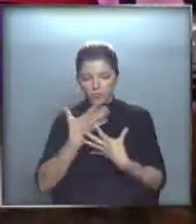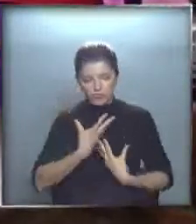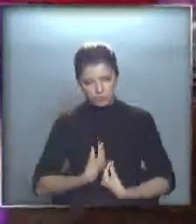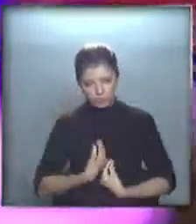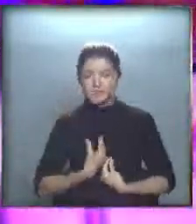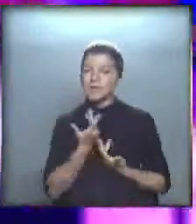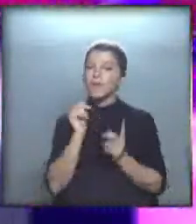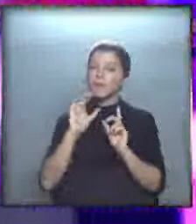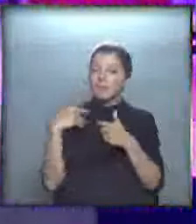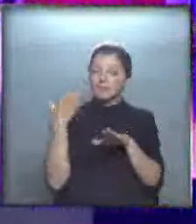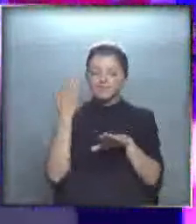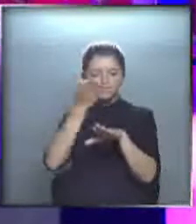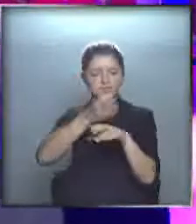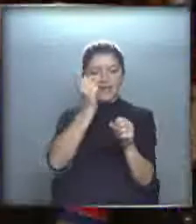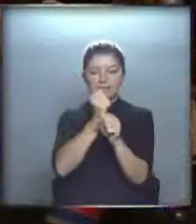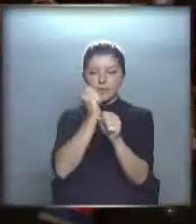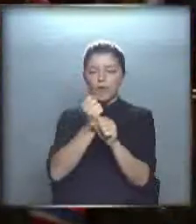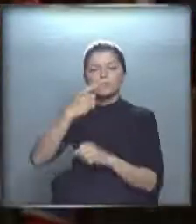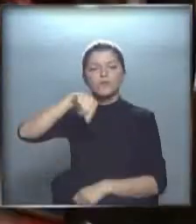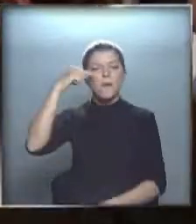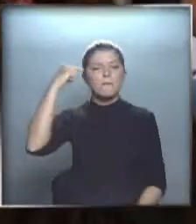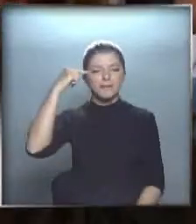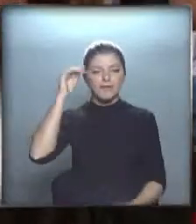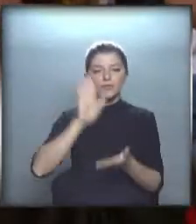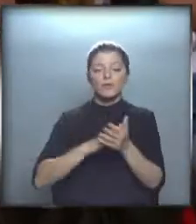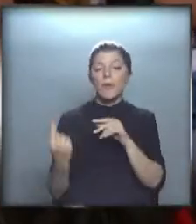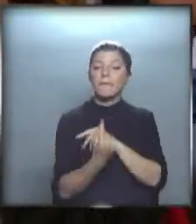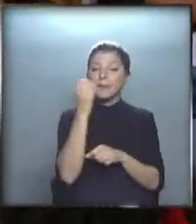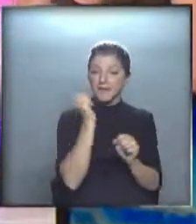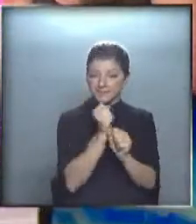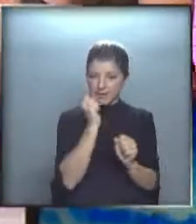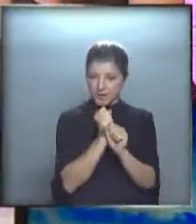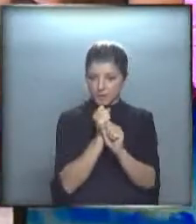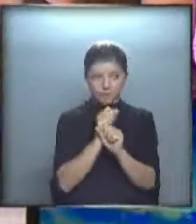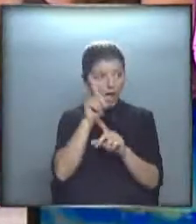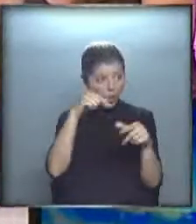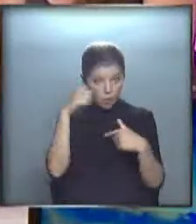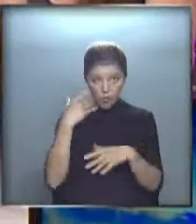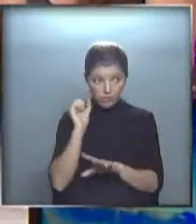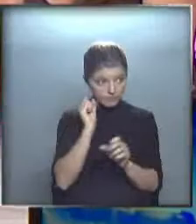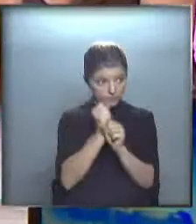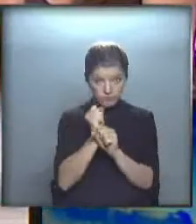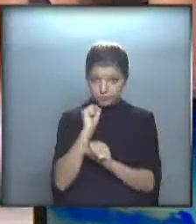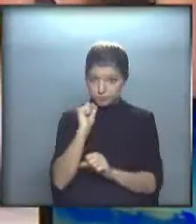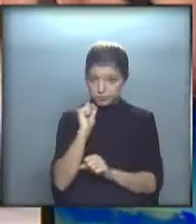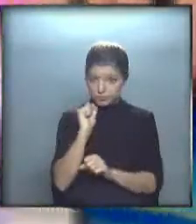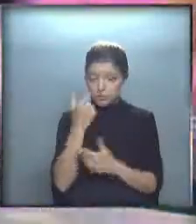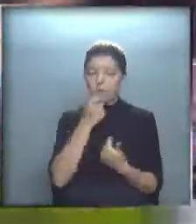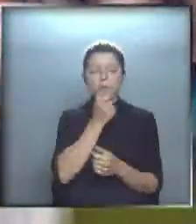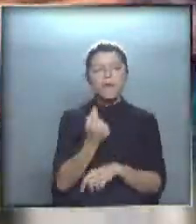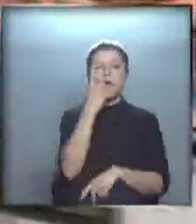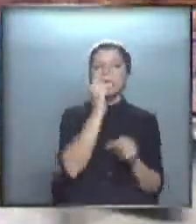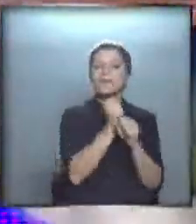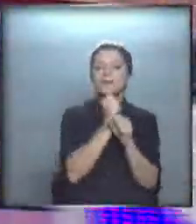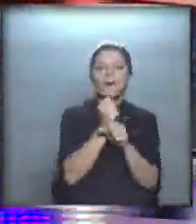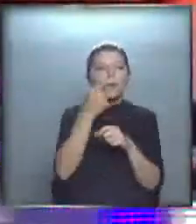¿no? A trabajar. ¿Cómo ven esto del primer trabajo? No sé si alguno de ustedes ya está trabajando. ¿Qué esperan de un primer